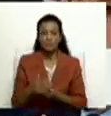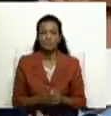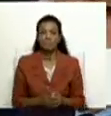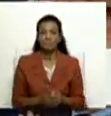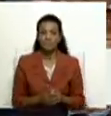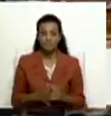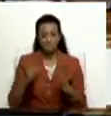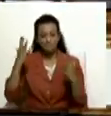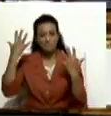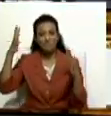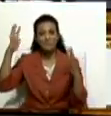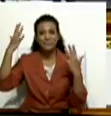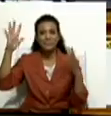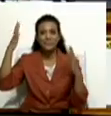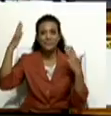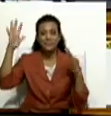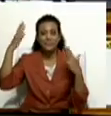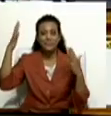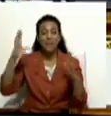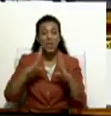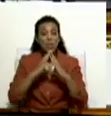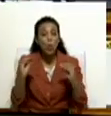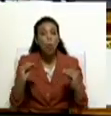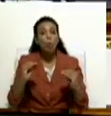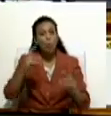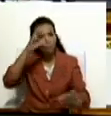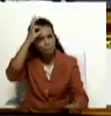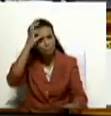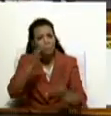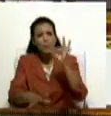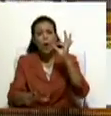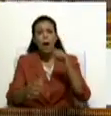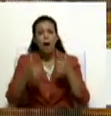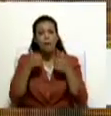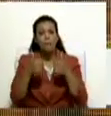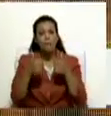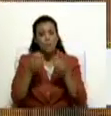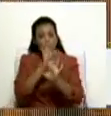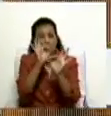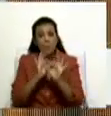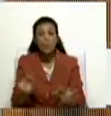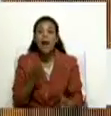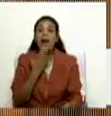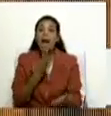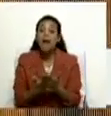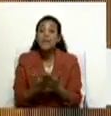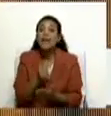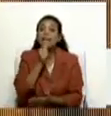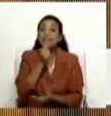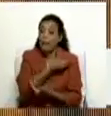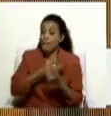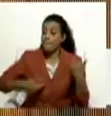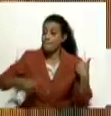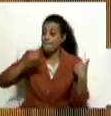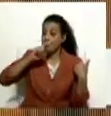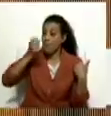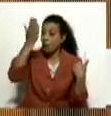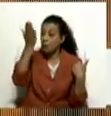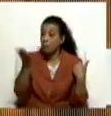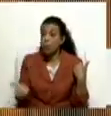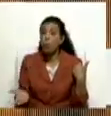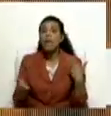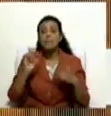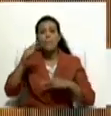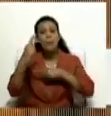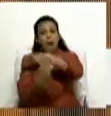ciudad todo esto es posible por supuesto gracias a nuestro presidente Nicolás Maduro y a